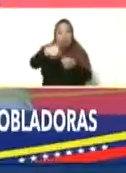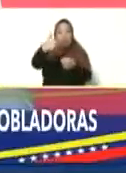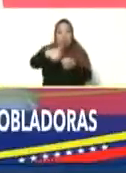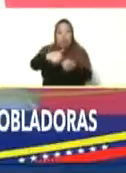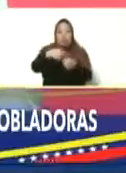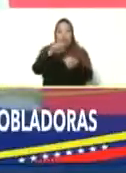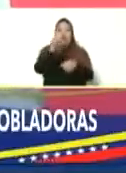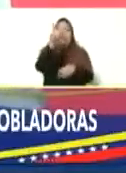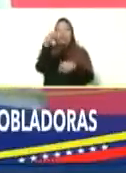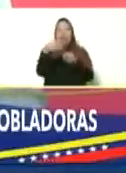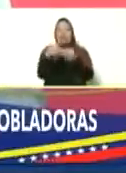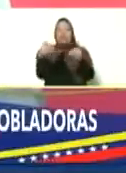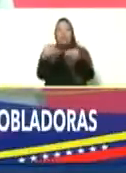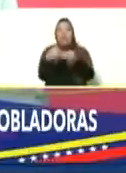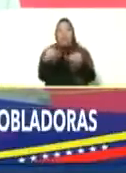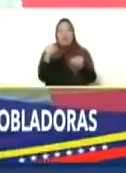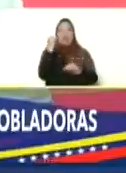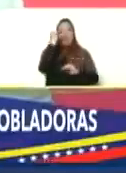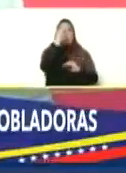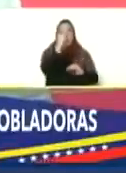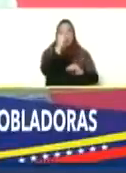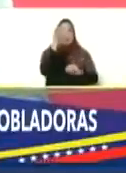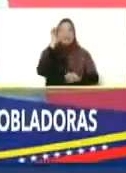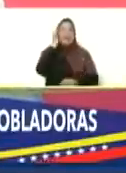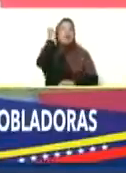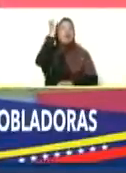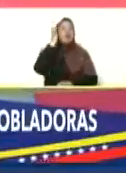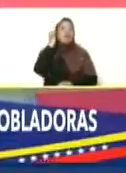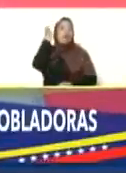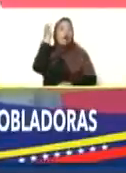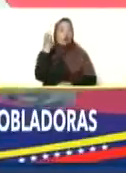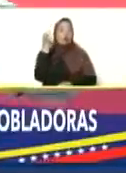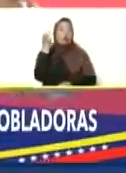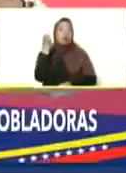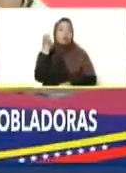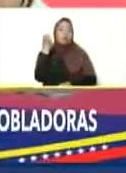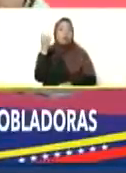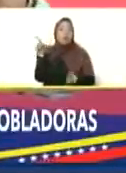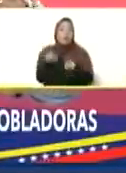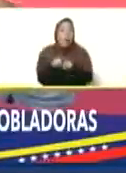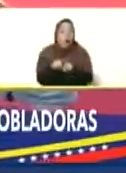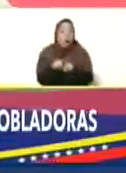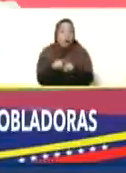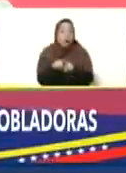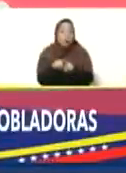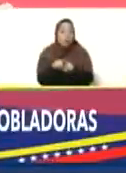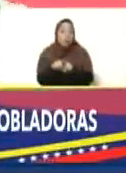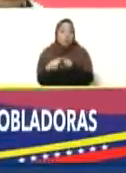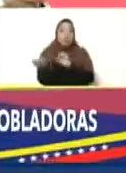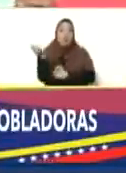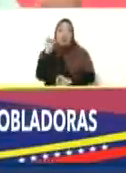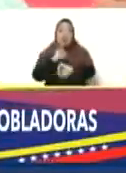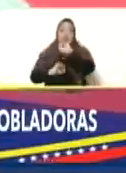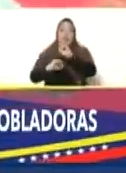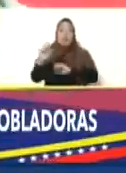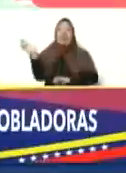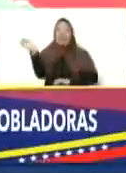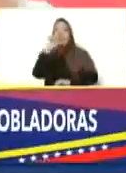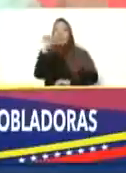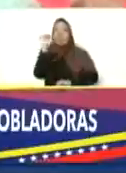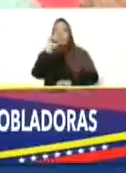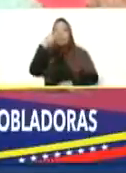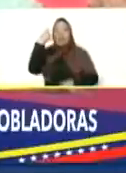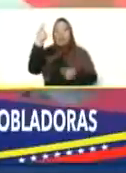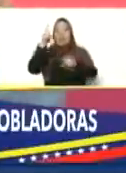costando dos dólares y en europa y eso impacta en el transporte y en el